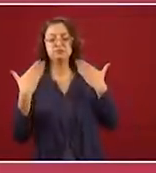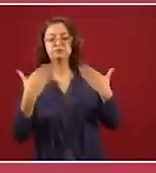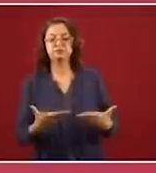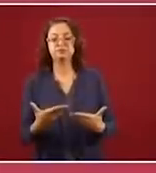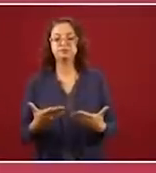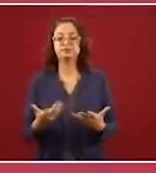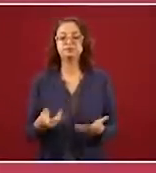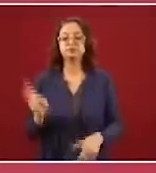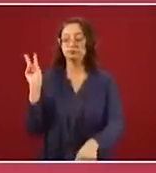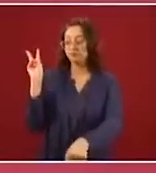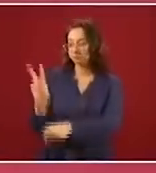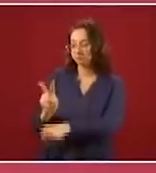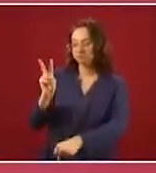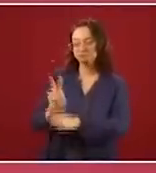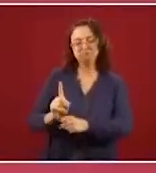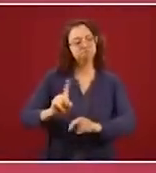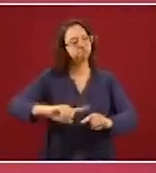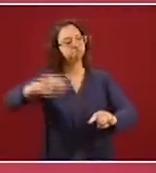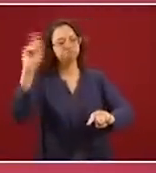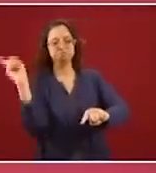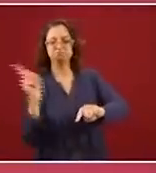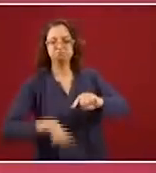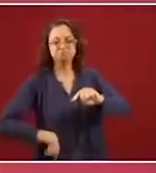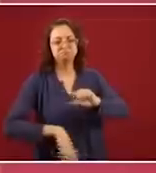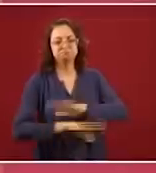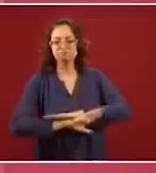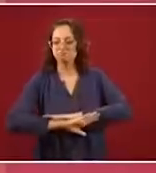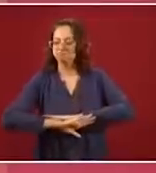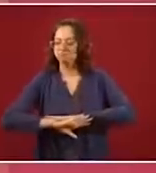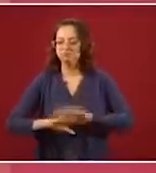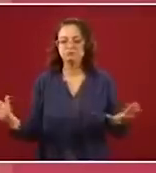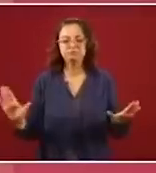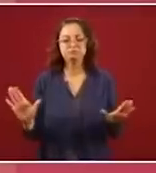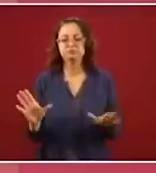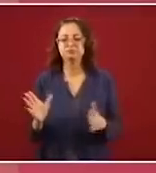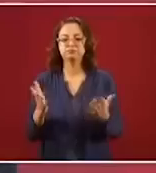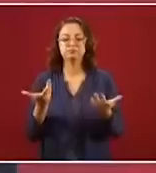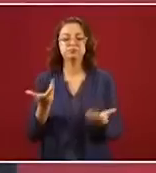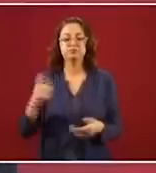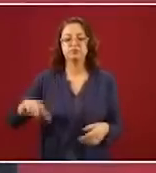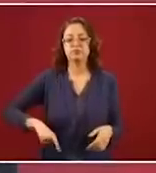haber inspectores por lo que corresponde al gobierno federal.